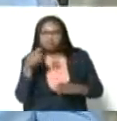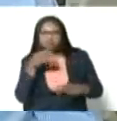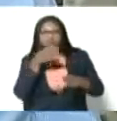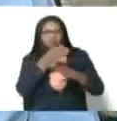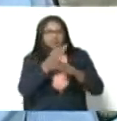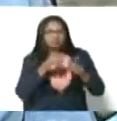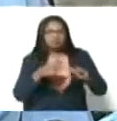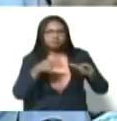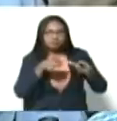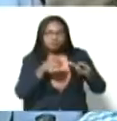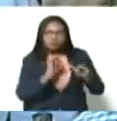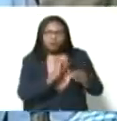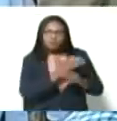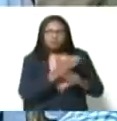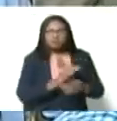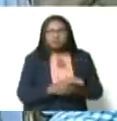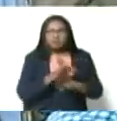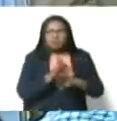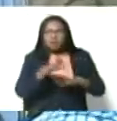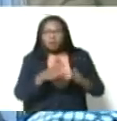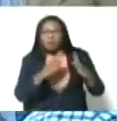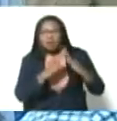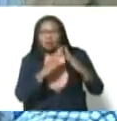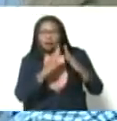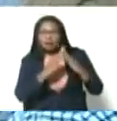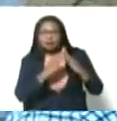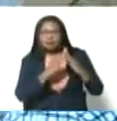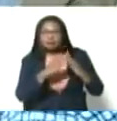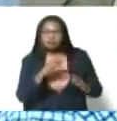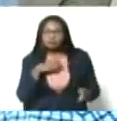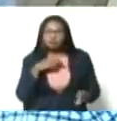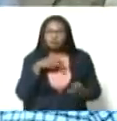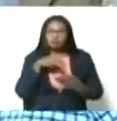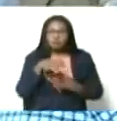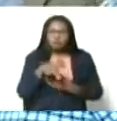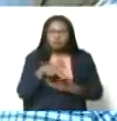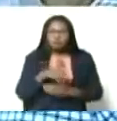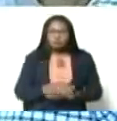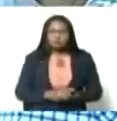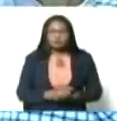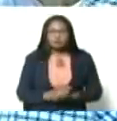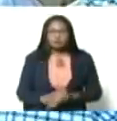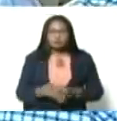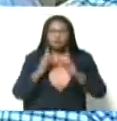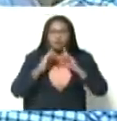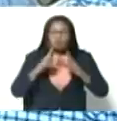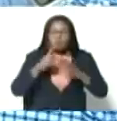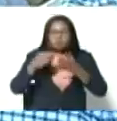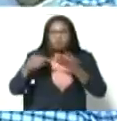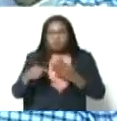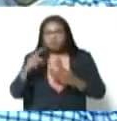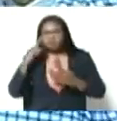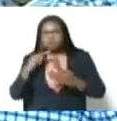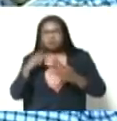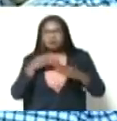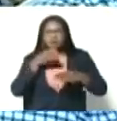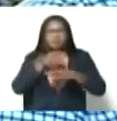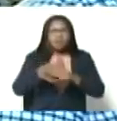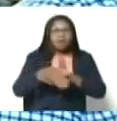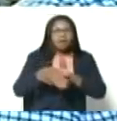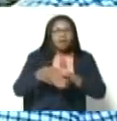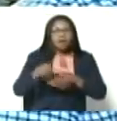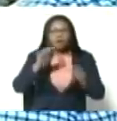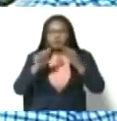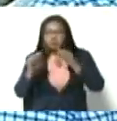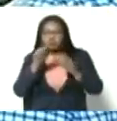José. Lo dejamos y cuando bajamos, agarramos la avenida Baral, luego la avenida Bolívar para ir hacia coche, para darle